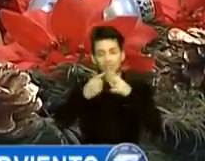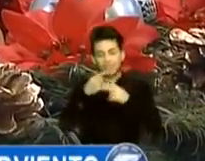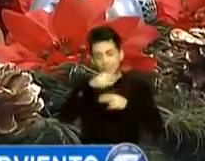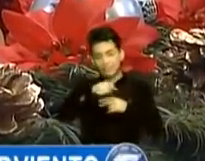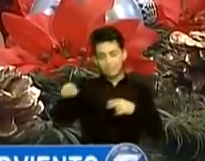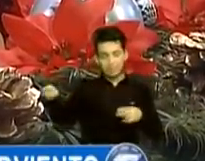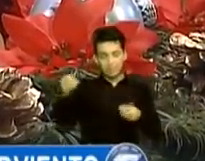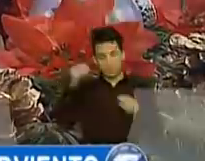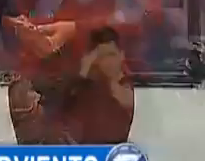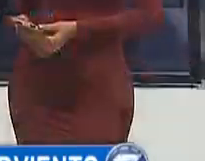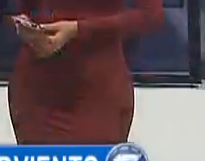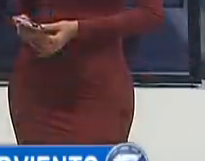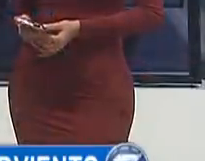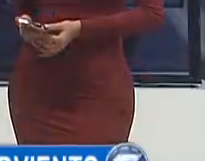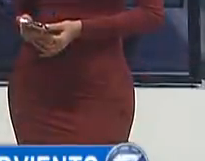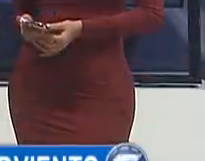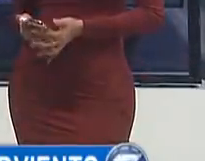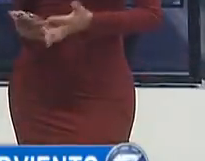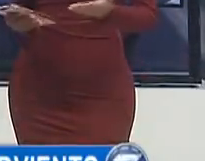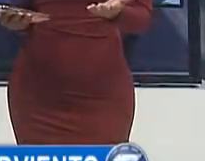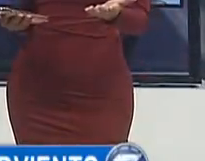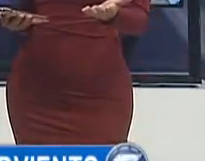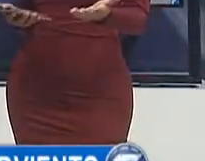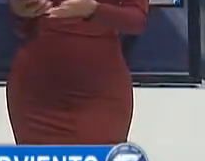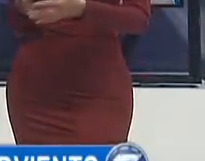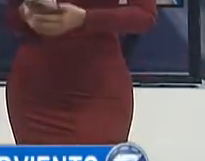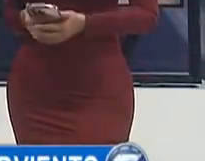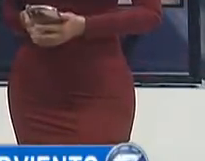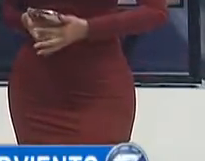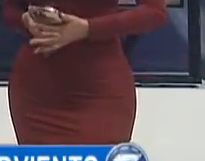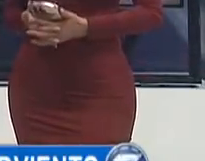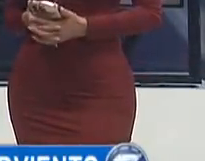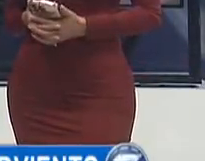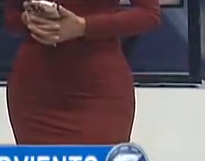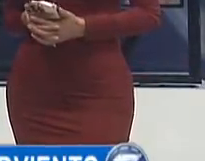con nosotros estas tradiciones. Así es, nos dejamos entonces.